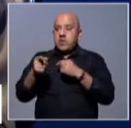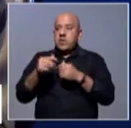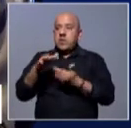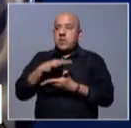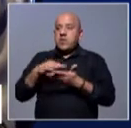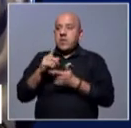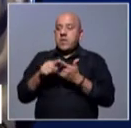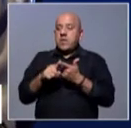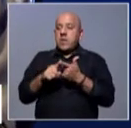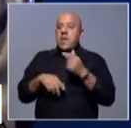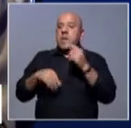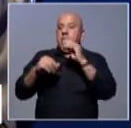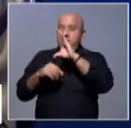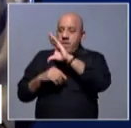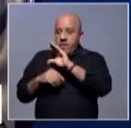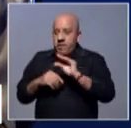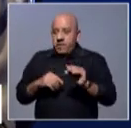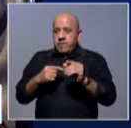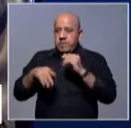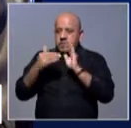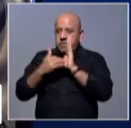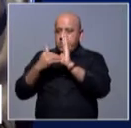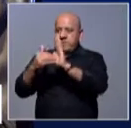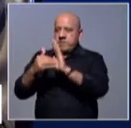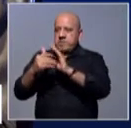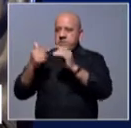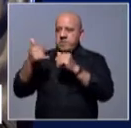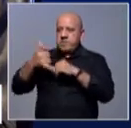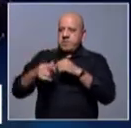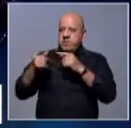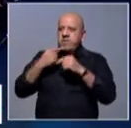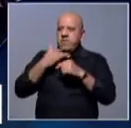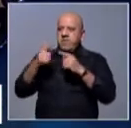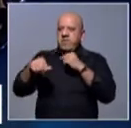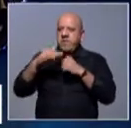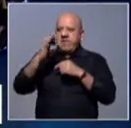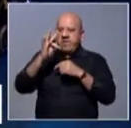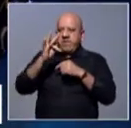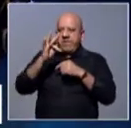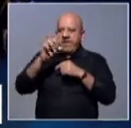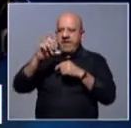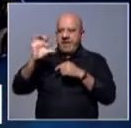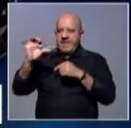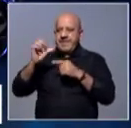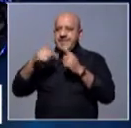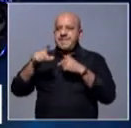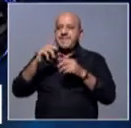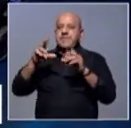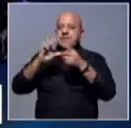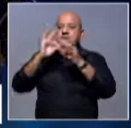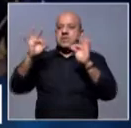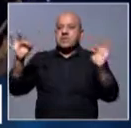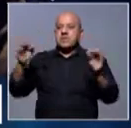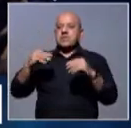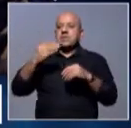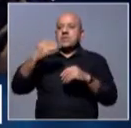con una disminución notoria de la representación que tenía por ejemplo el frente líber seregni ahora si no suman los votos del sublema de vergara